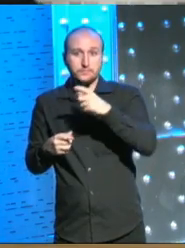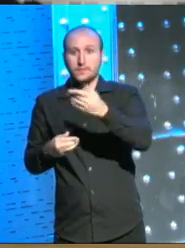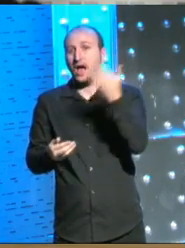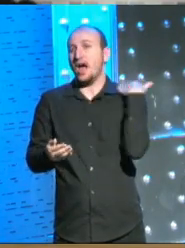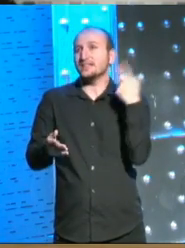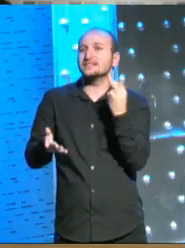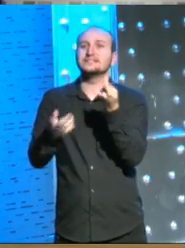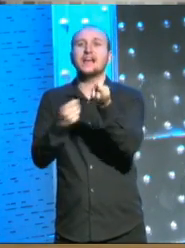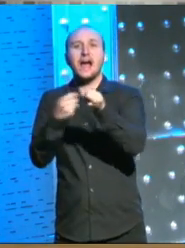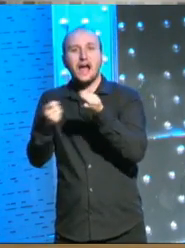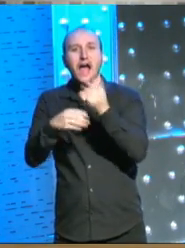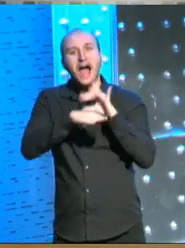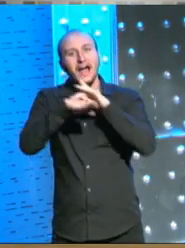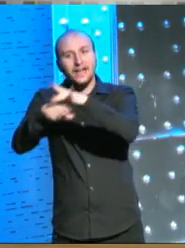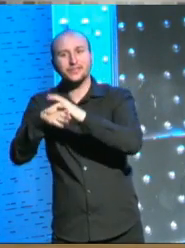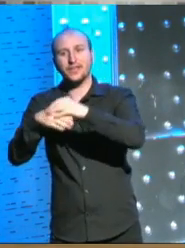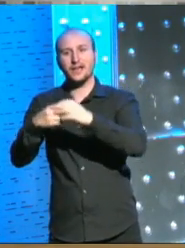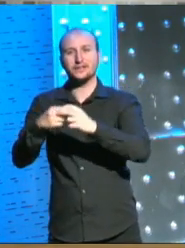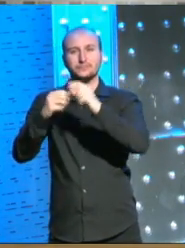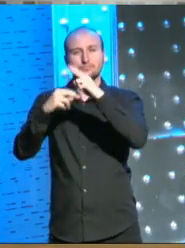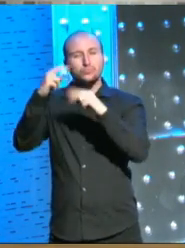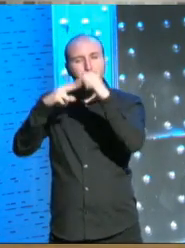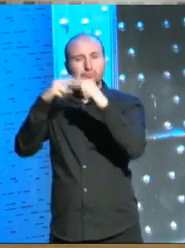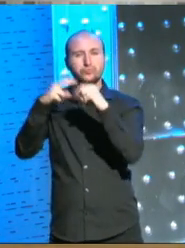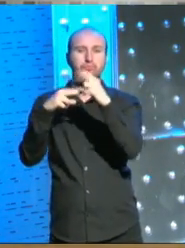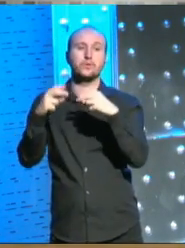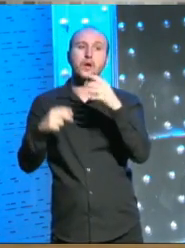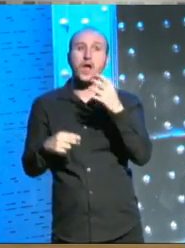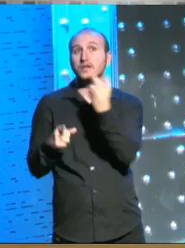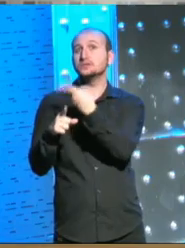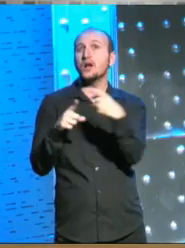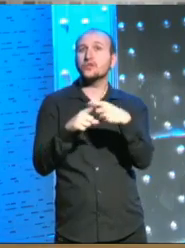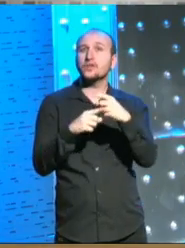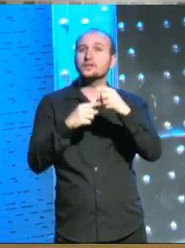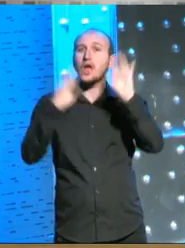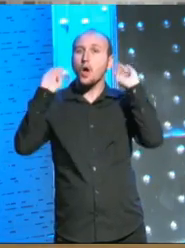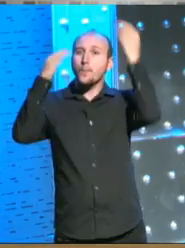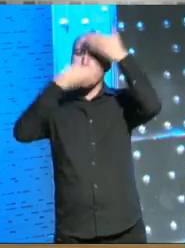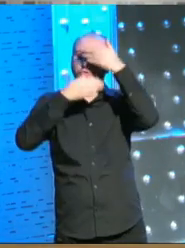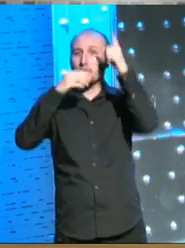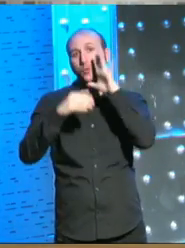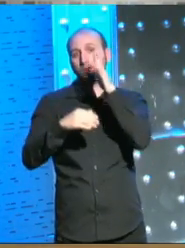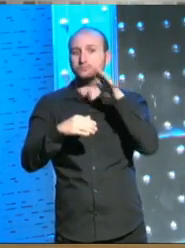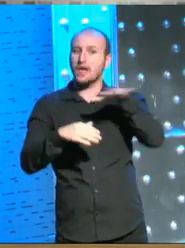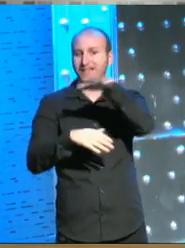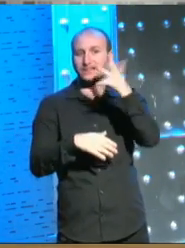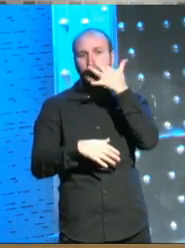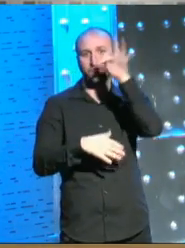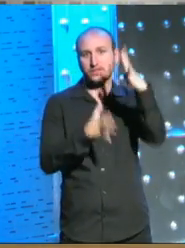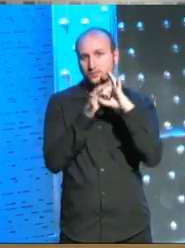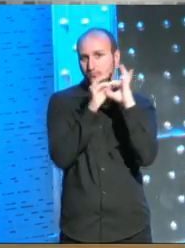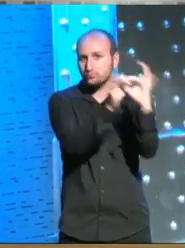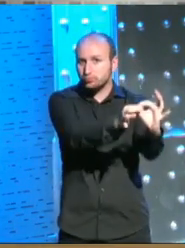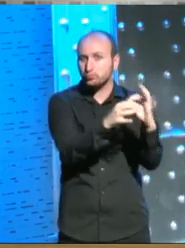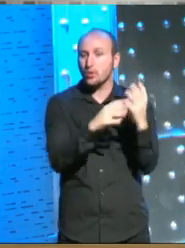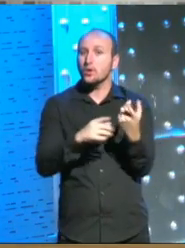allí donde iban y tal. Y hay una cosa rodada en Argelia o Marruecos, porque era territorio francés, África del Norte era